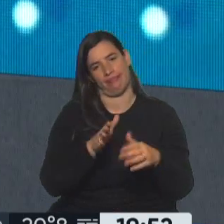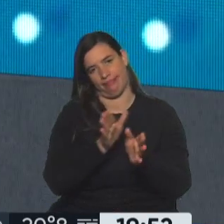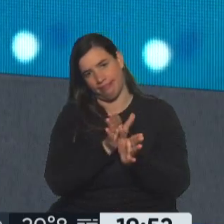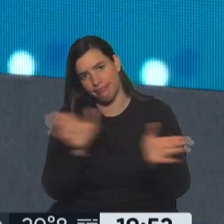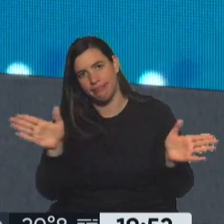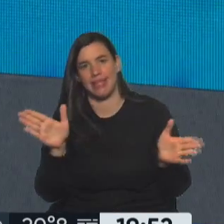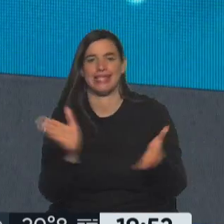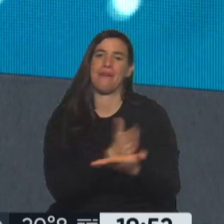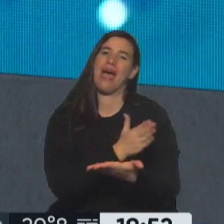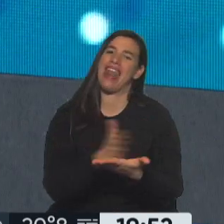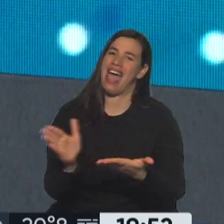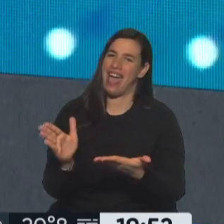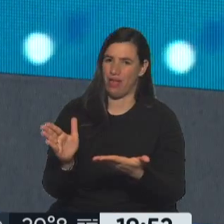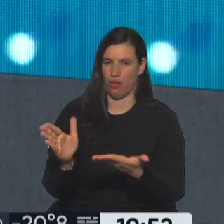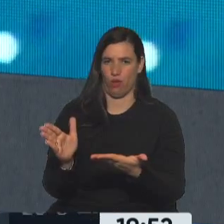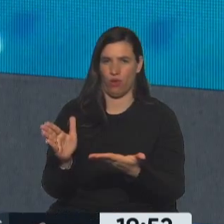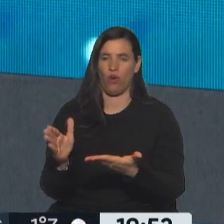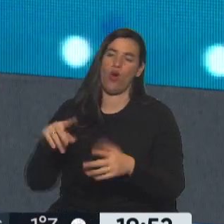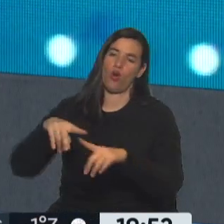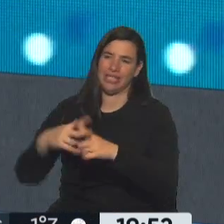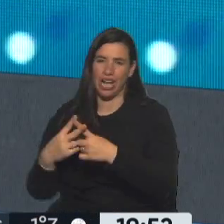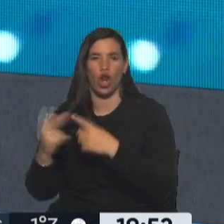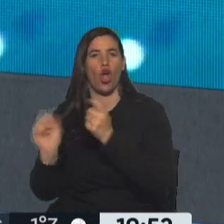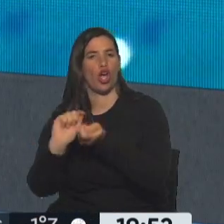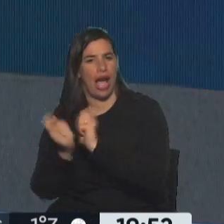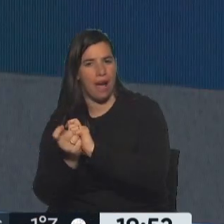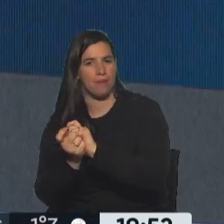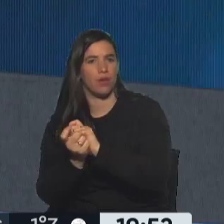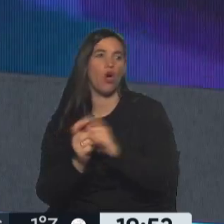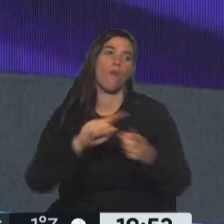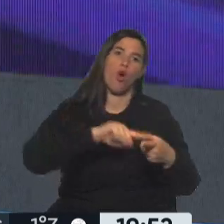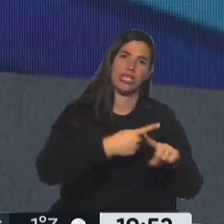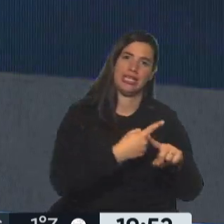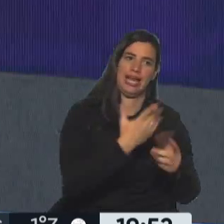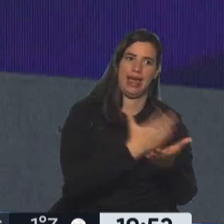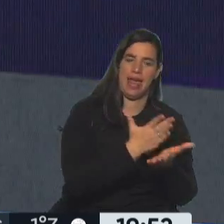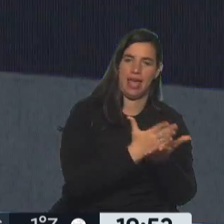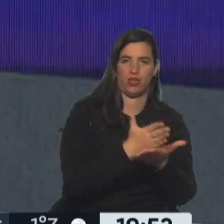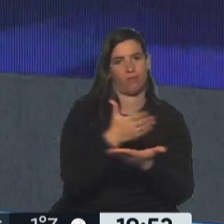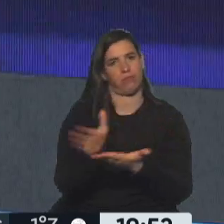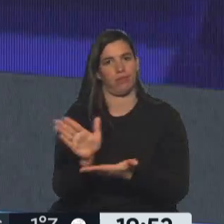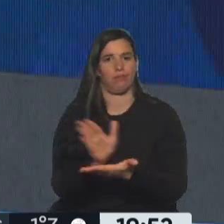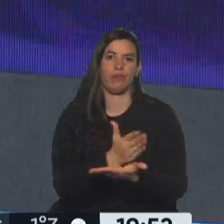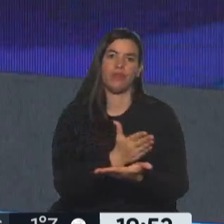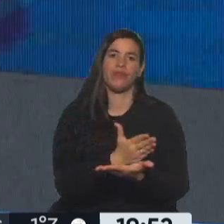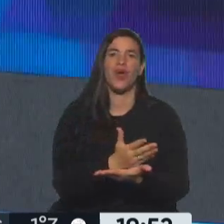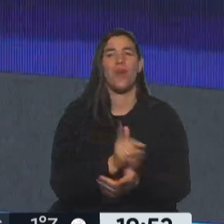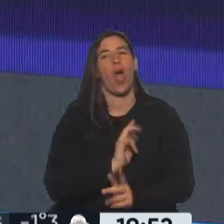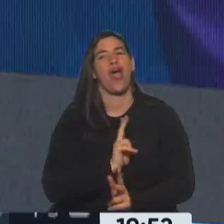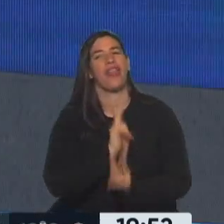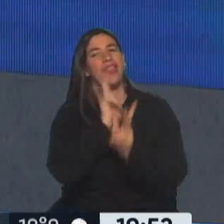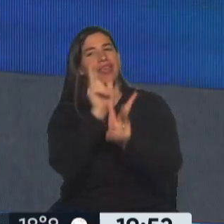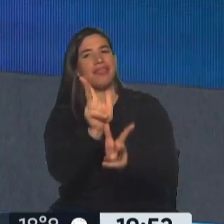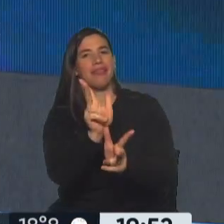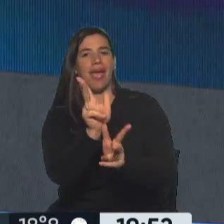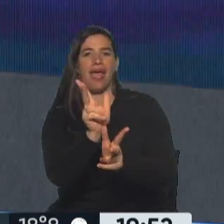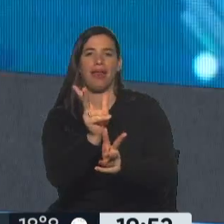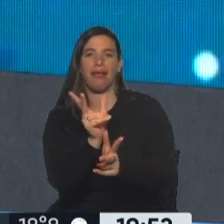Iglesias. Y otra cosa que recién veíamos en el informe que me preocupa y supongo que comparten aquí en la mesa es la cuestión de los